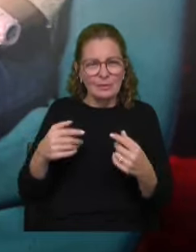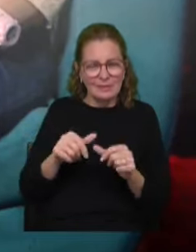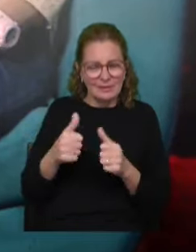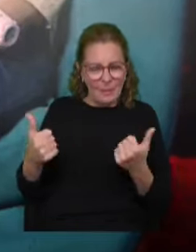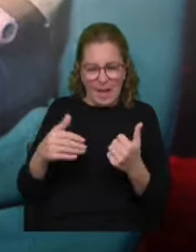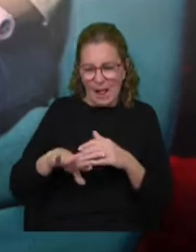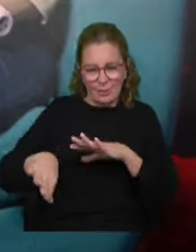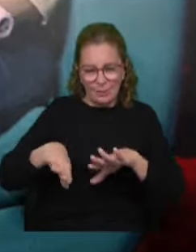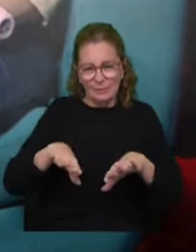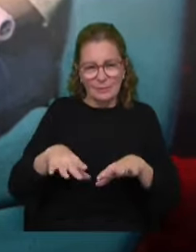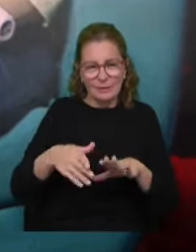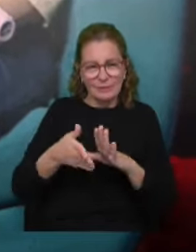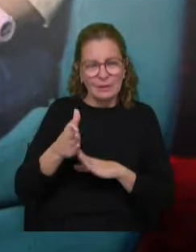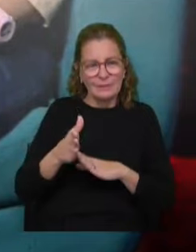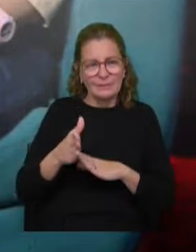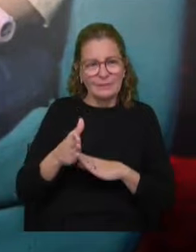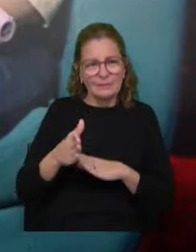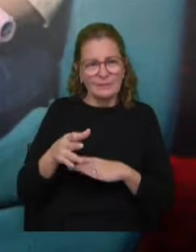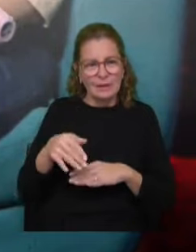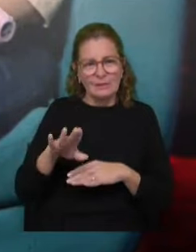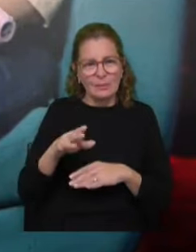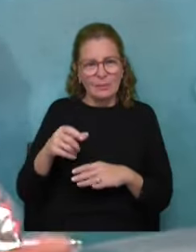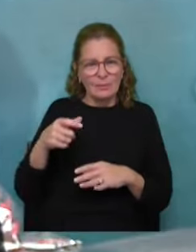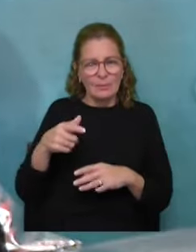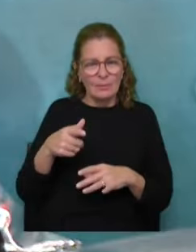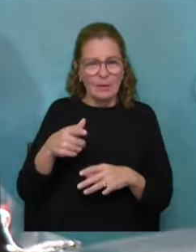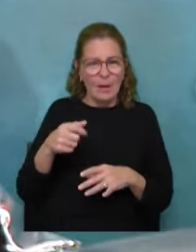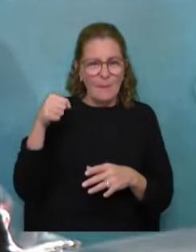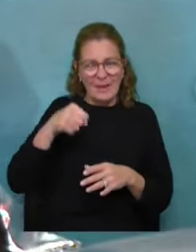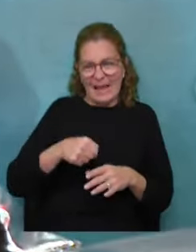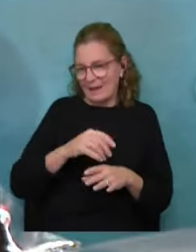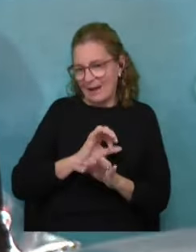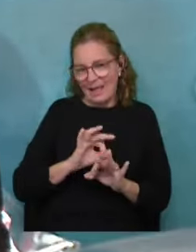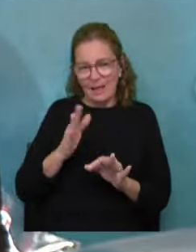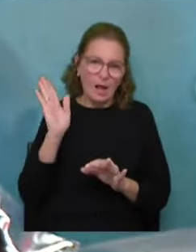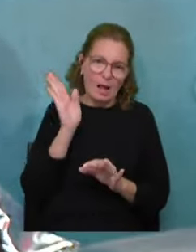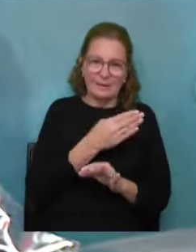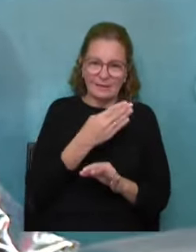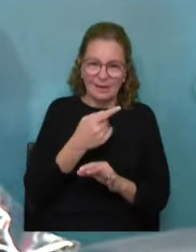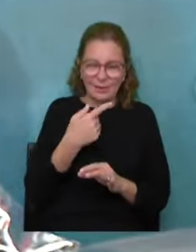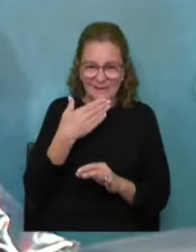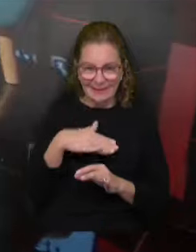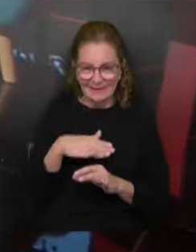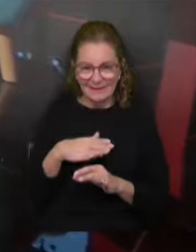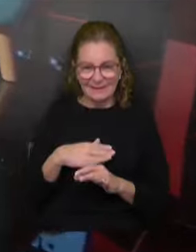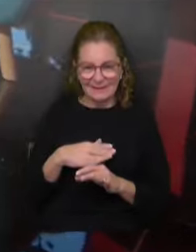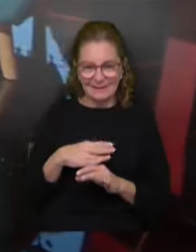separan. Vas a salir de camarín y nadie te va a pegar una